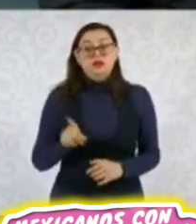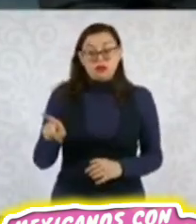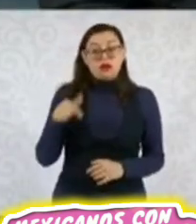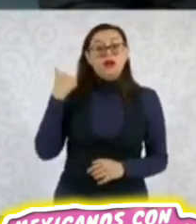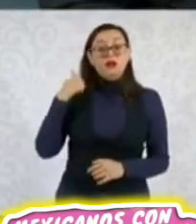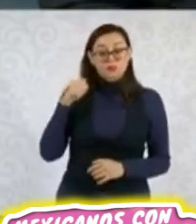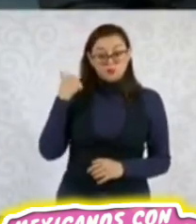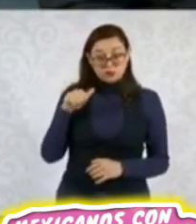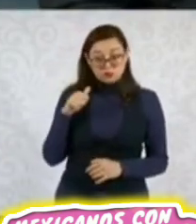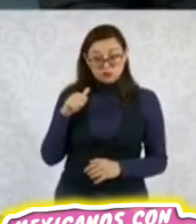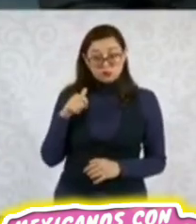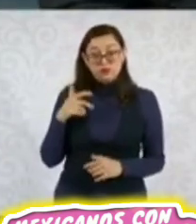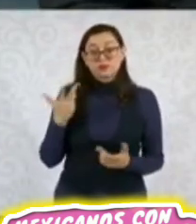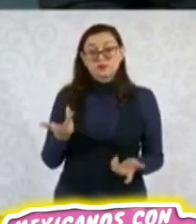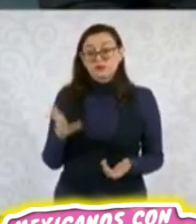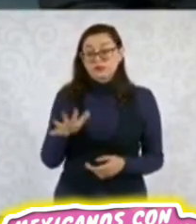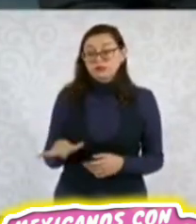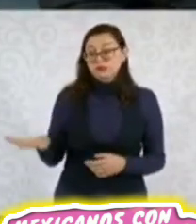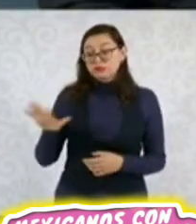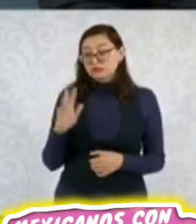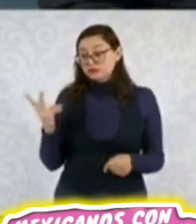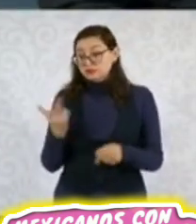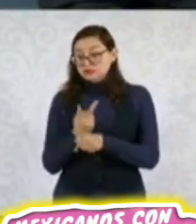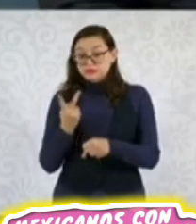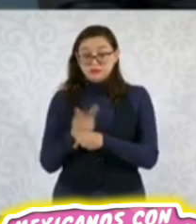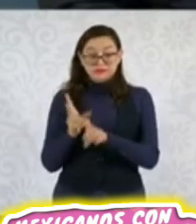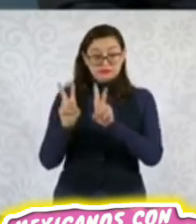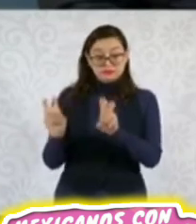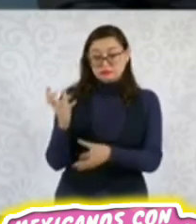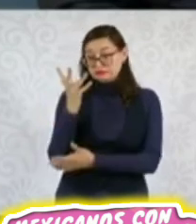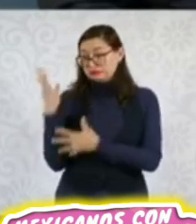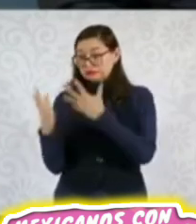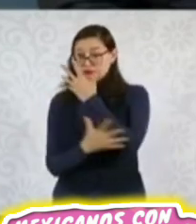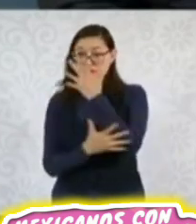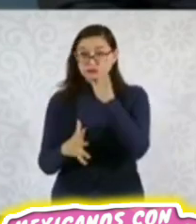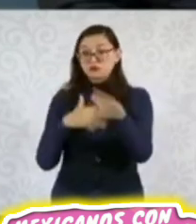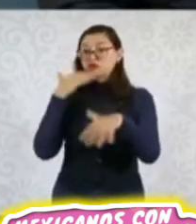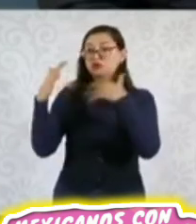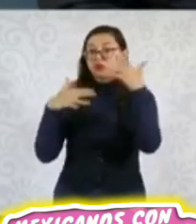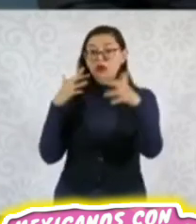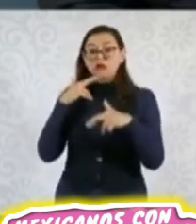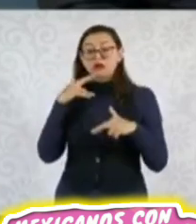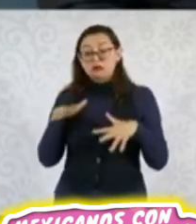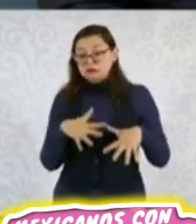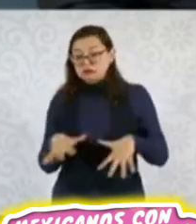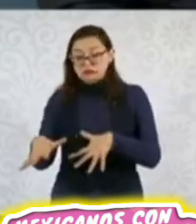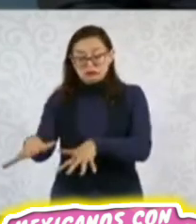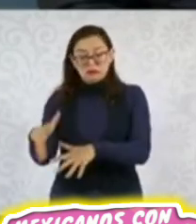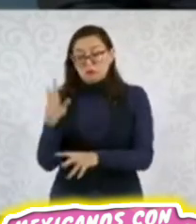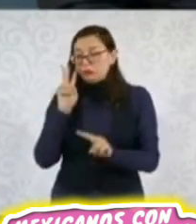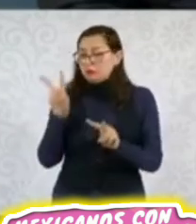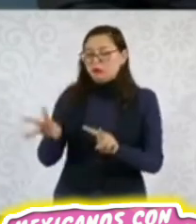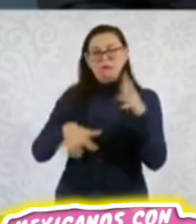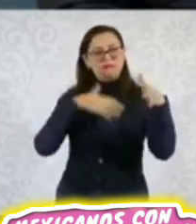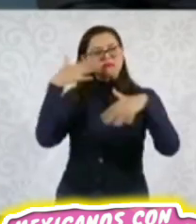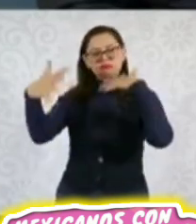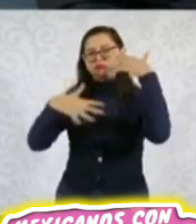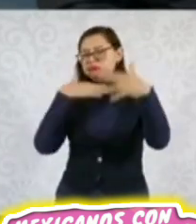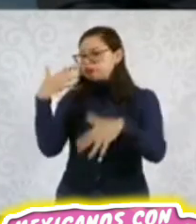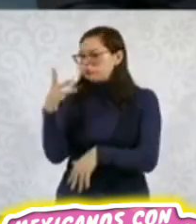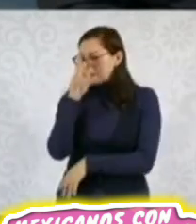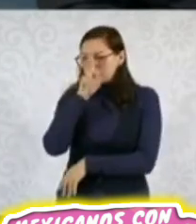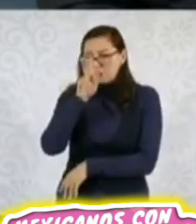Acapulco. Hay un acento fundamental en las medidas de medio ambiente y también en la contaminación de ríos. ¿Cómo se está trabajando en conjunto? ¿Cómo se